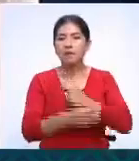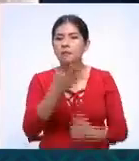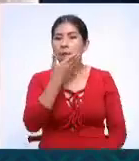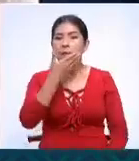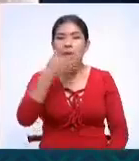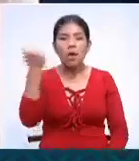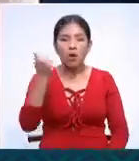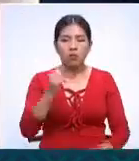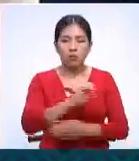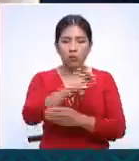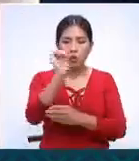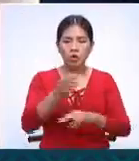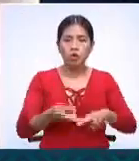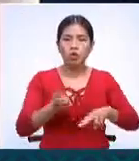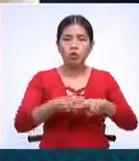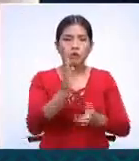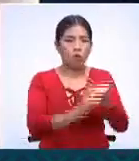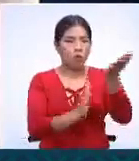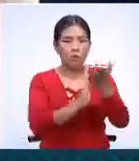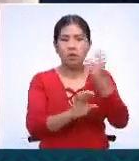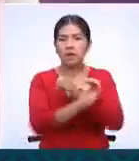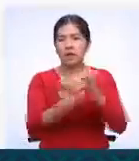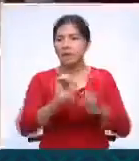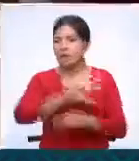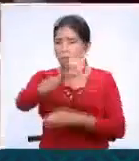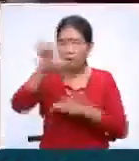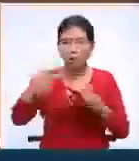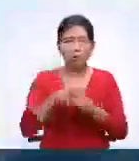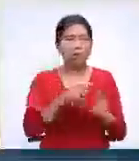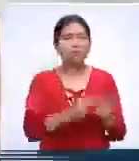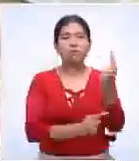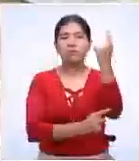la menor inflación en toda la región.